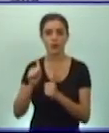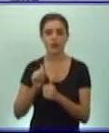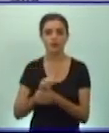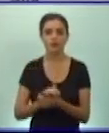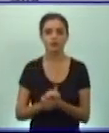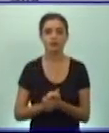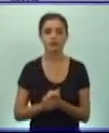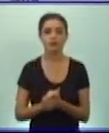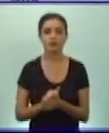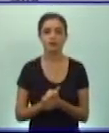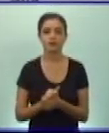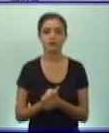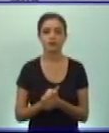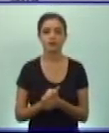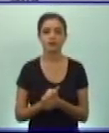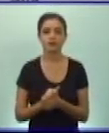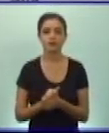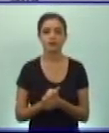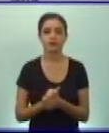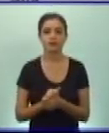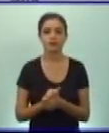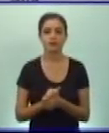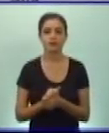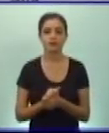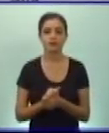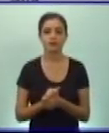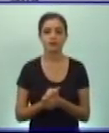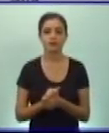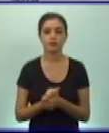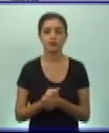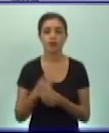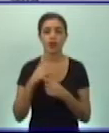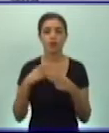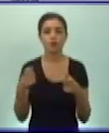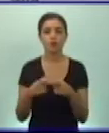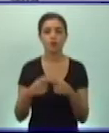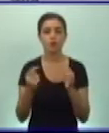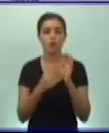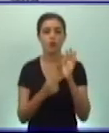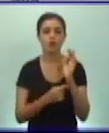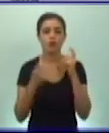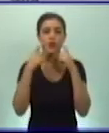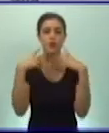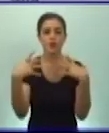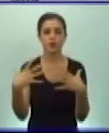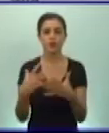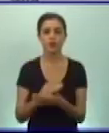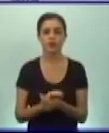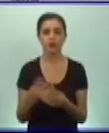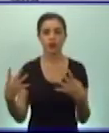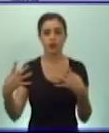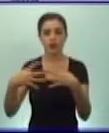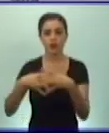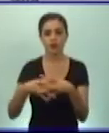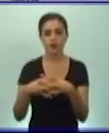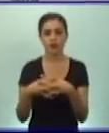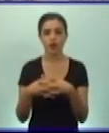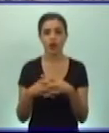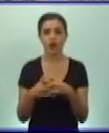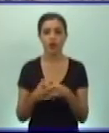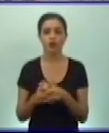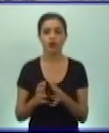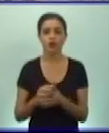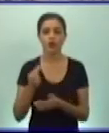en la mesa redonda del día 6 de mayo, muy reciente, él plantea un grupo de elementos importantes relacionados con el envejecimiento poblacional en